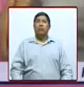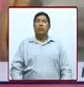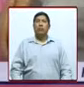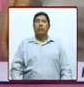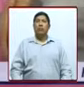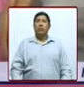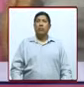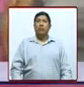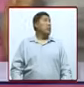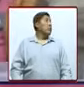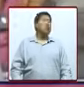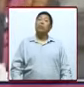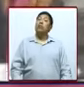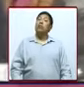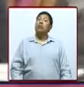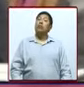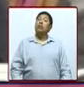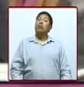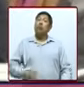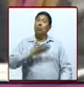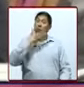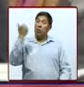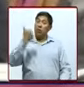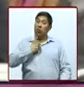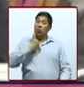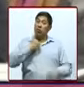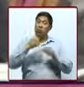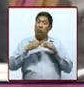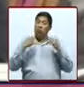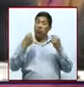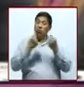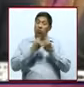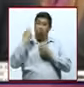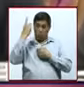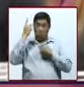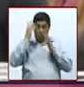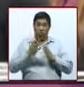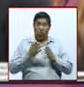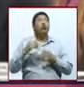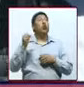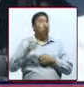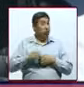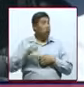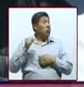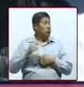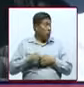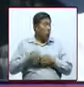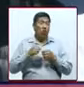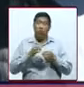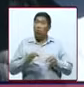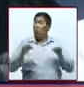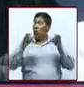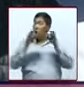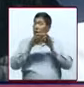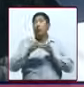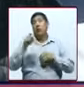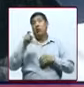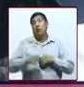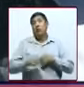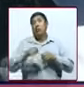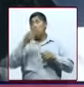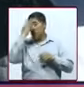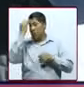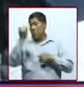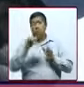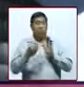La apuesta por las elecciones primarias todavía no. No, sin duda, sin duda. Sin duda las primarias son la prioridad. Tiene que cumplirse